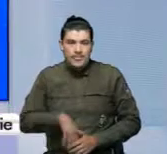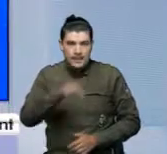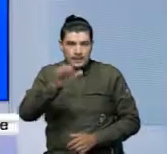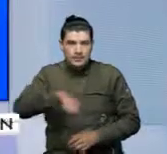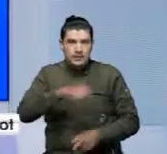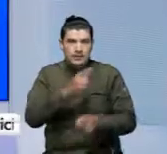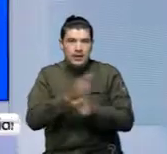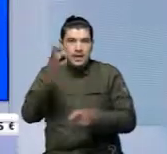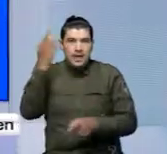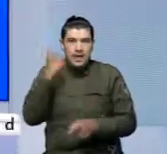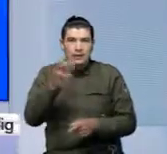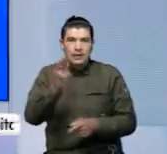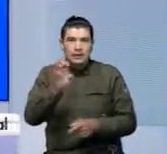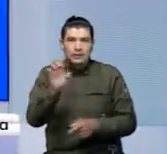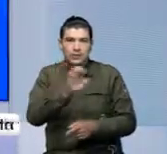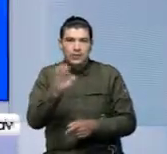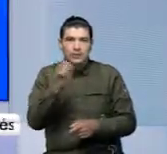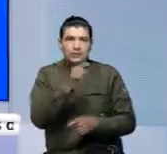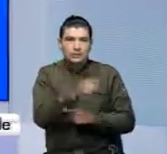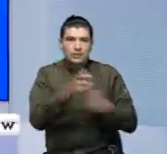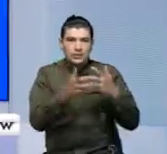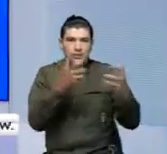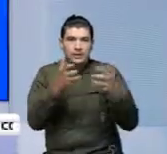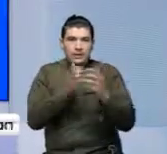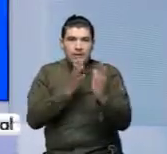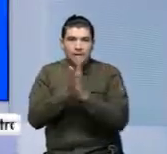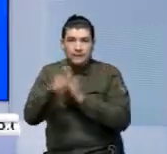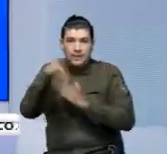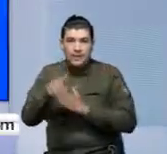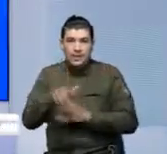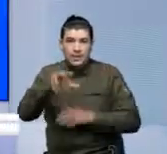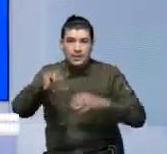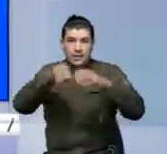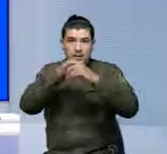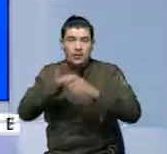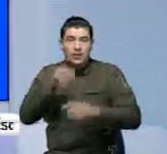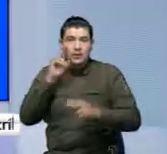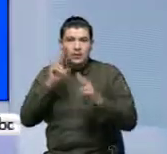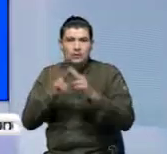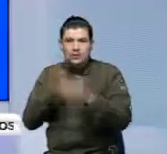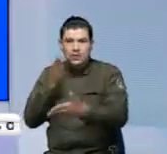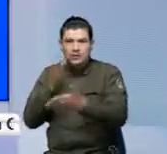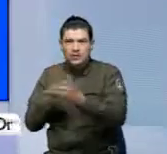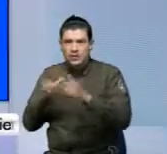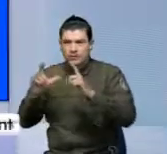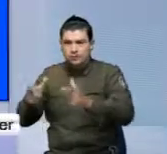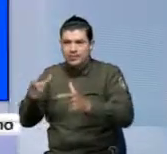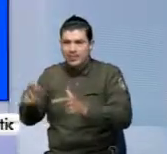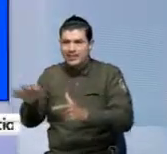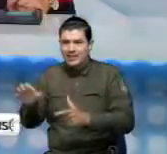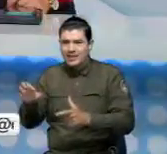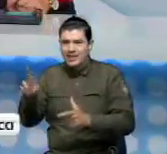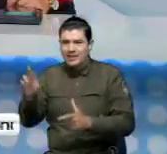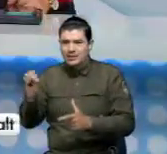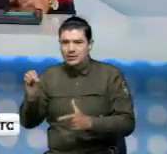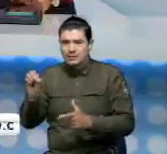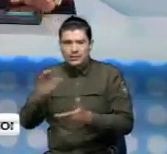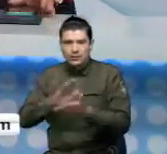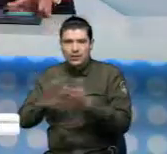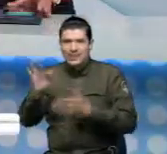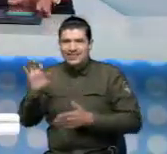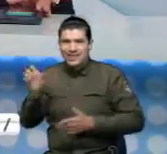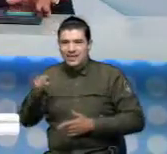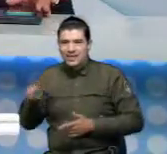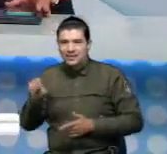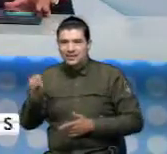Y de otra parte, el pasado 8 de enero, el sistema informativo del Canal TRO conoció la denuncia de un pozo conocido como Tesoro 29. Así es, y a través